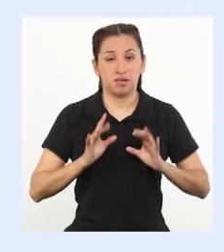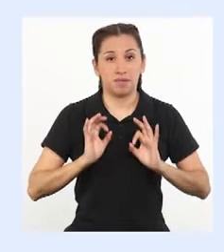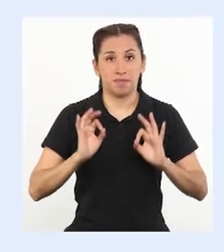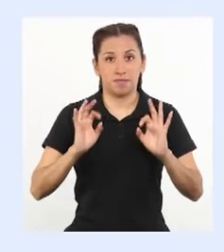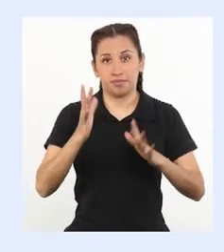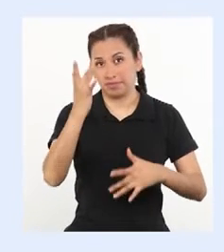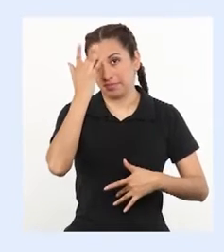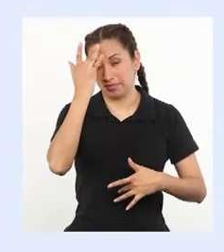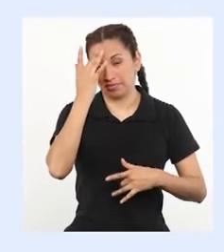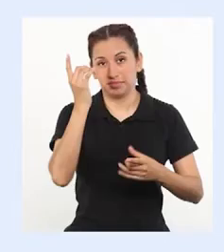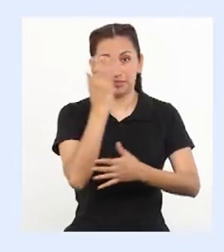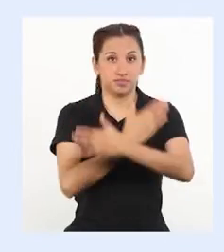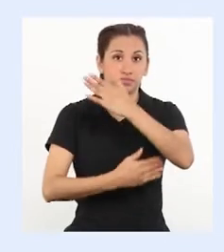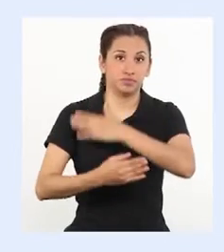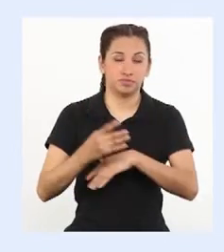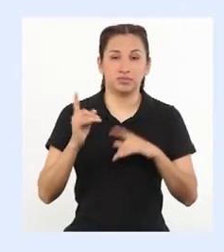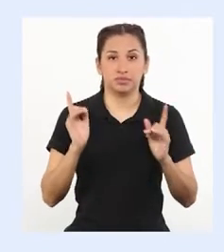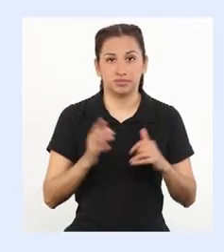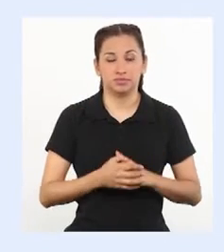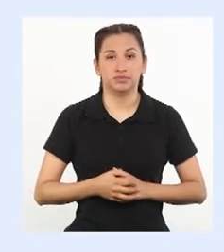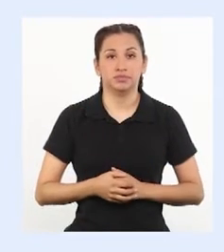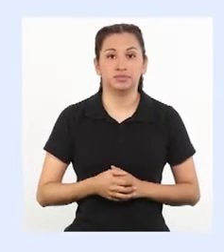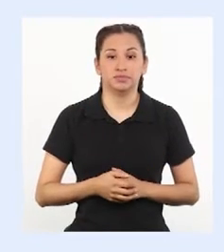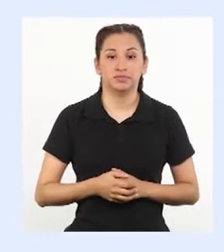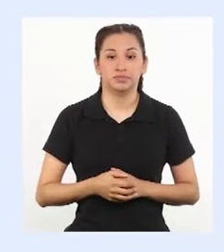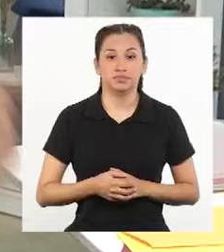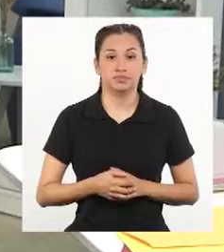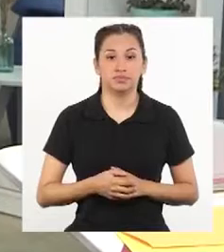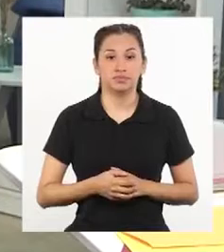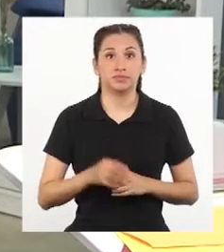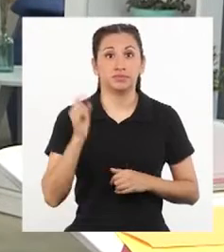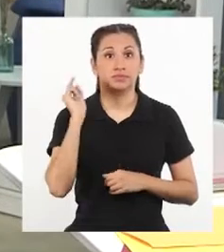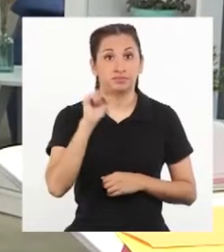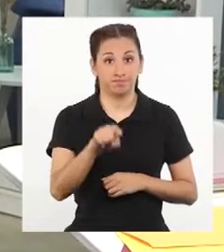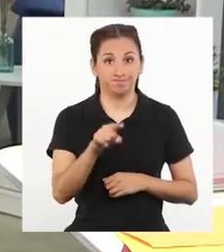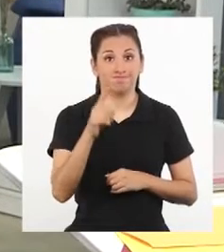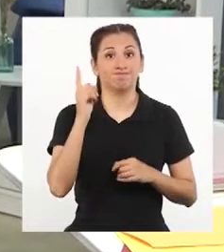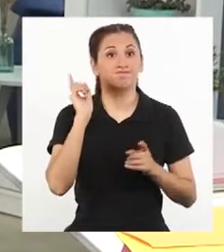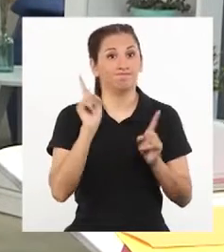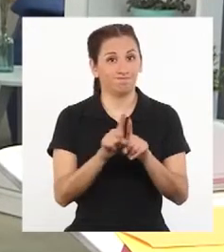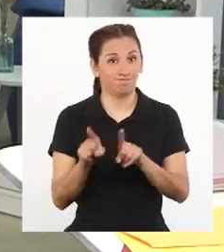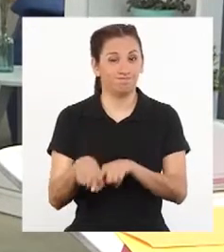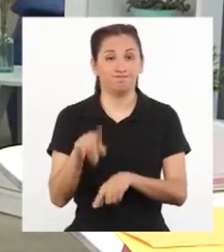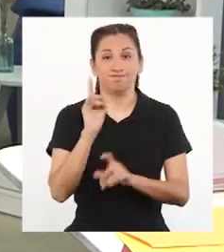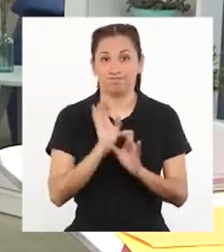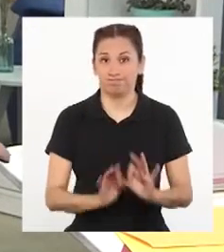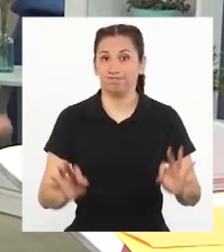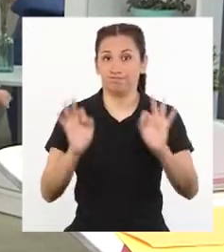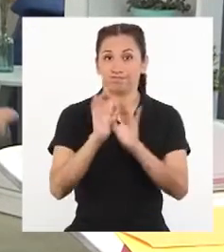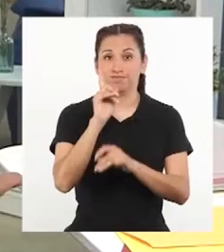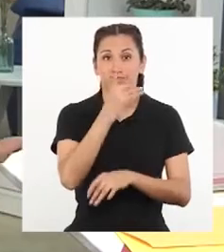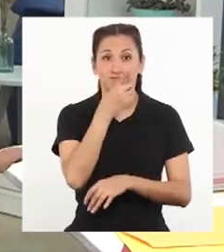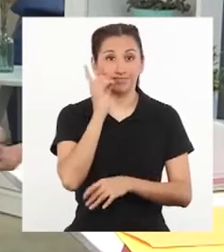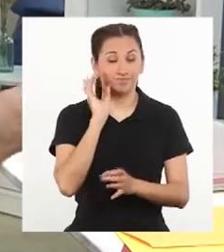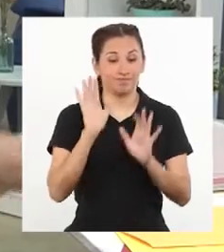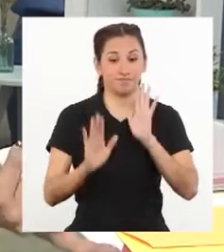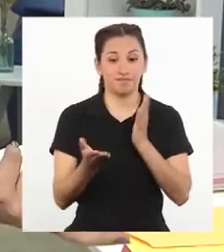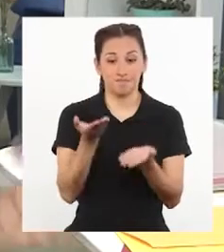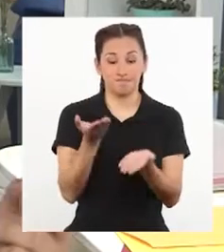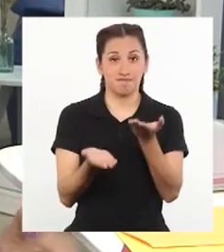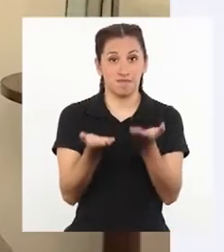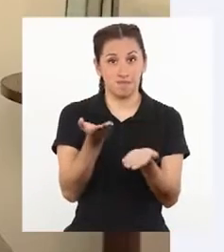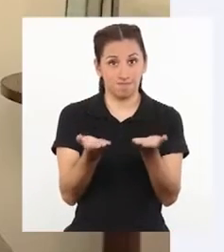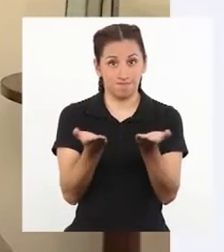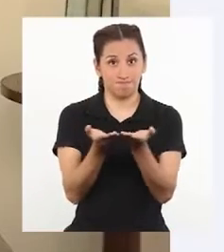otras afecciones discapacitantes. Y para eso también es importante una dieta balanceada,